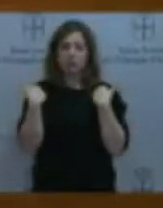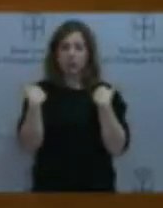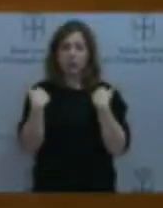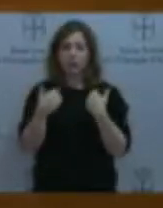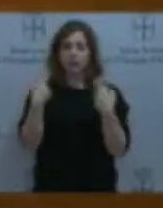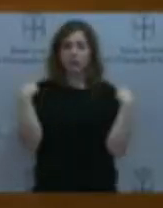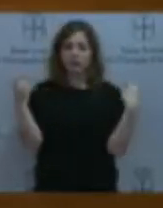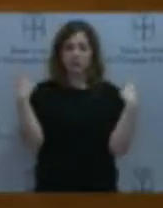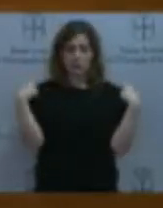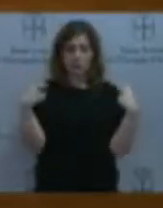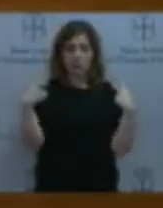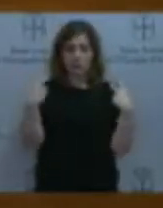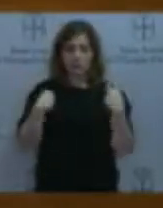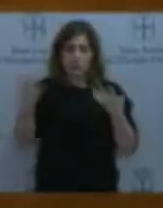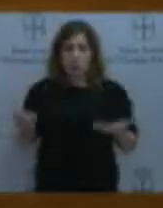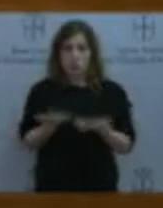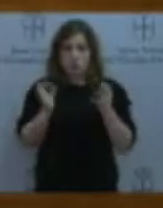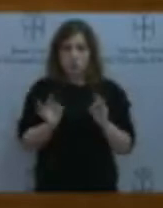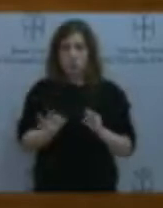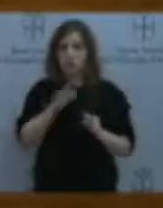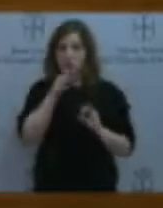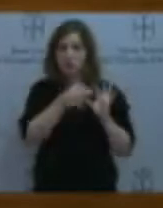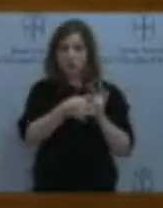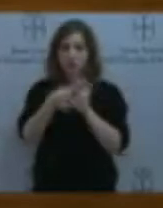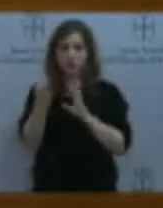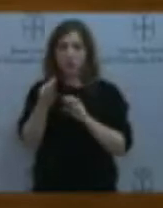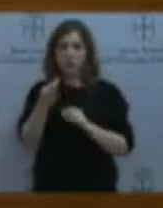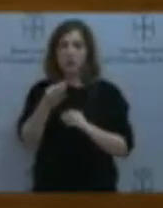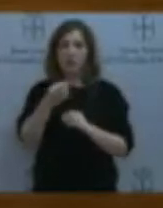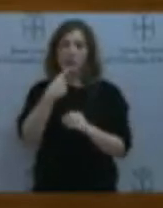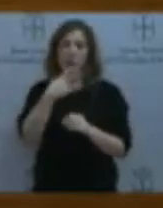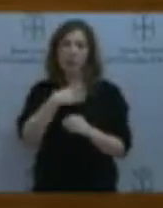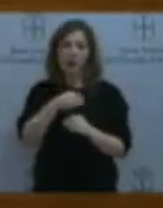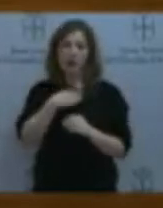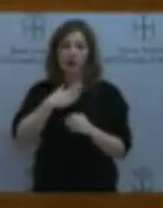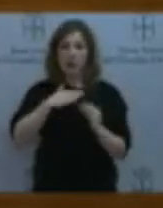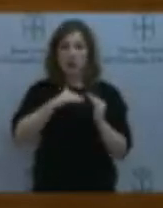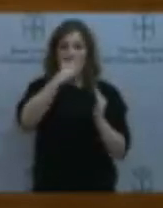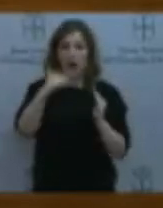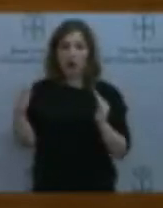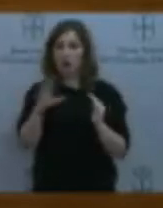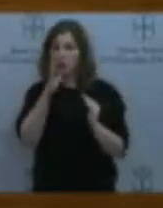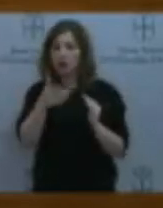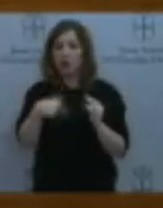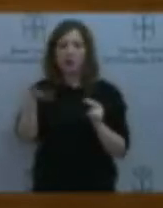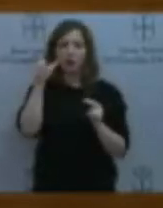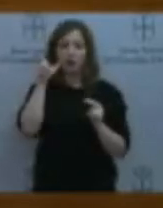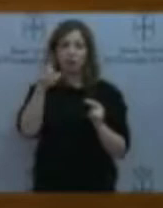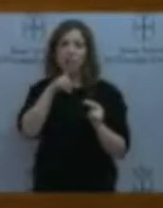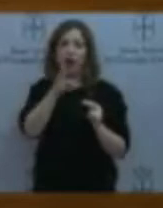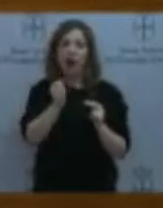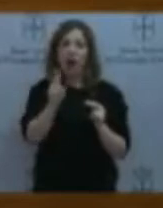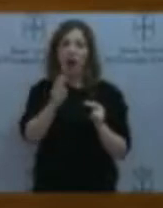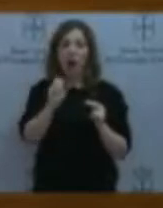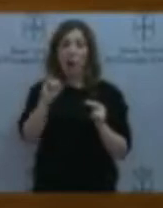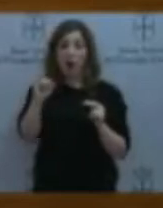fiscal que se ha incentivado. Tiene mucho que ver también con los papeles del paraíso, ¿no? Cuando ahora escuchamos aquello de Hawái, Bombay, son dos paraísos